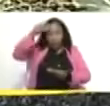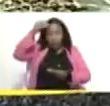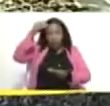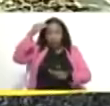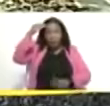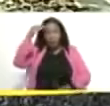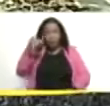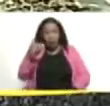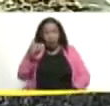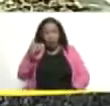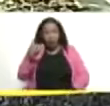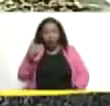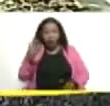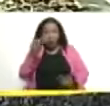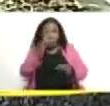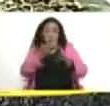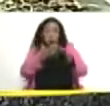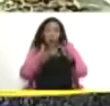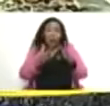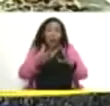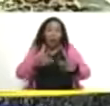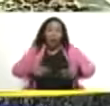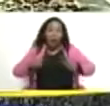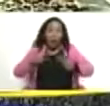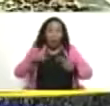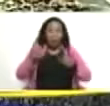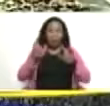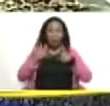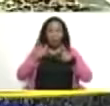¿Y qué cosa de la vida? Uno tendría que pensar,